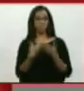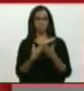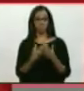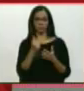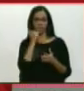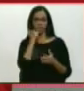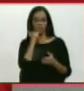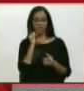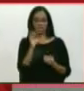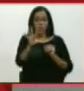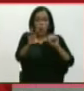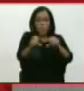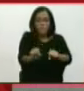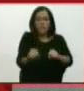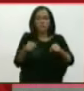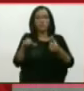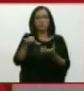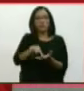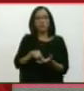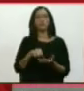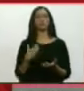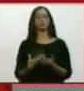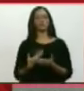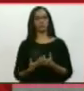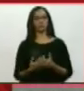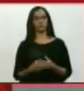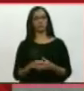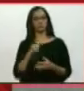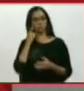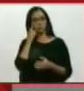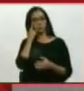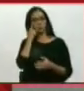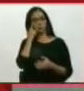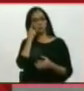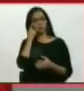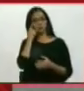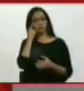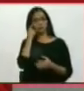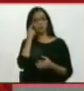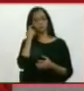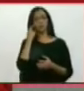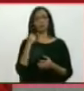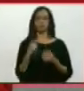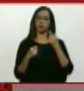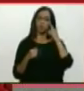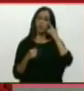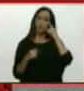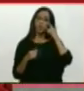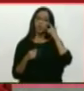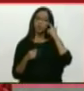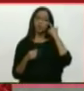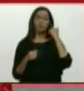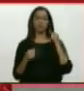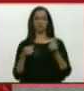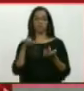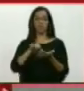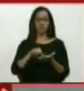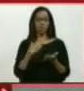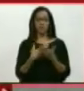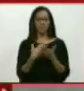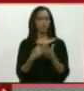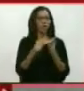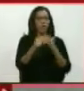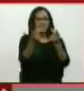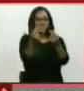tomar la sede de los partidos. Esos partidos son de ellos. Que tomen la sede de los partidos y les digan dónde están los recursos que les entregó la